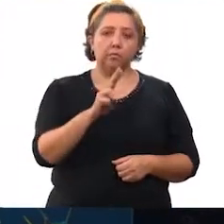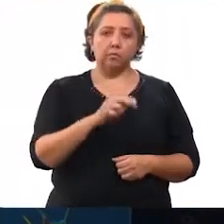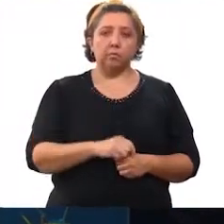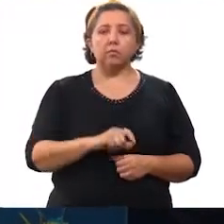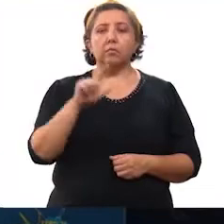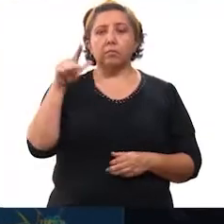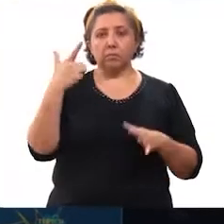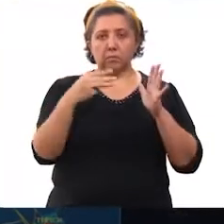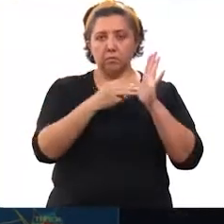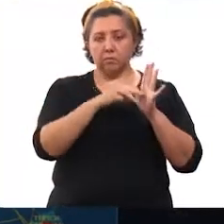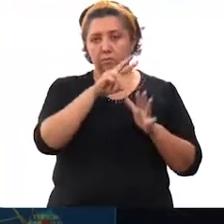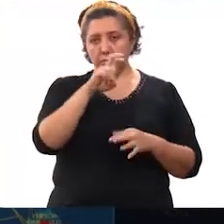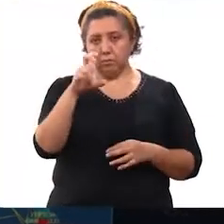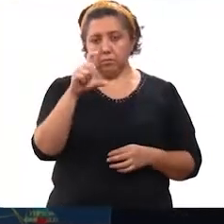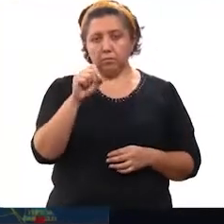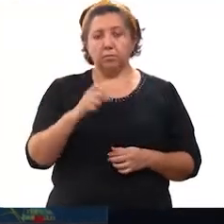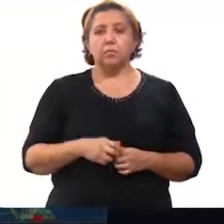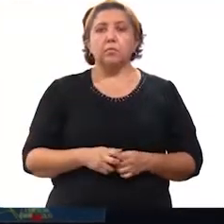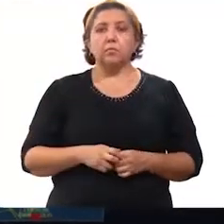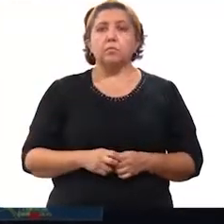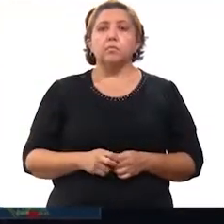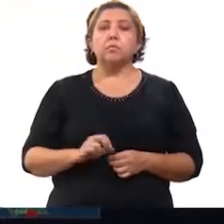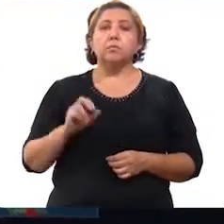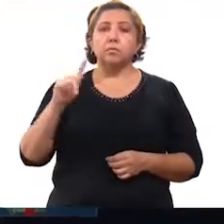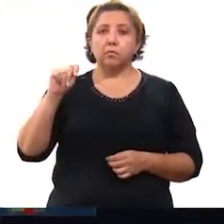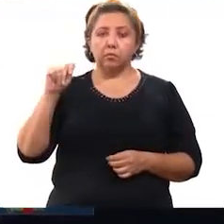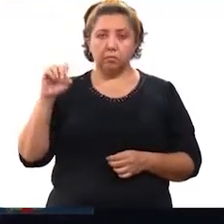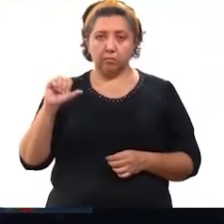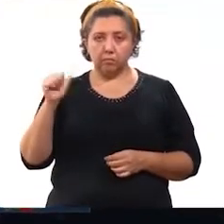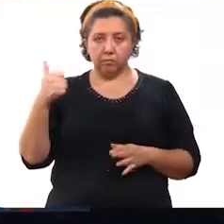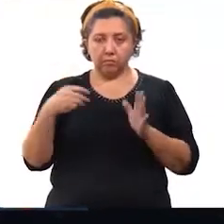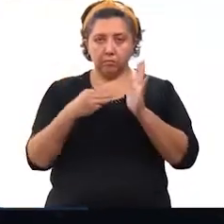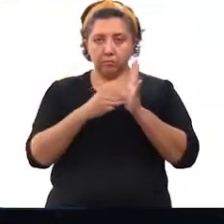norte 12.220, en la zona oriente